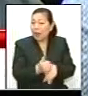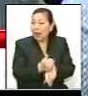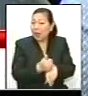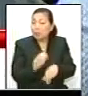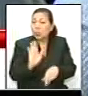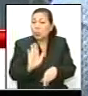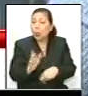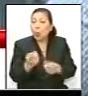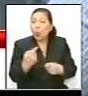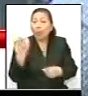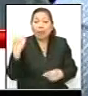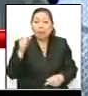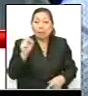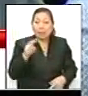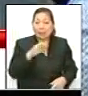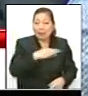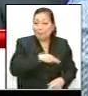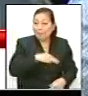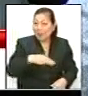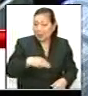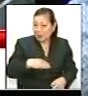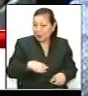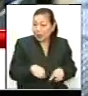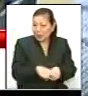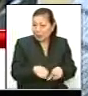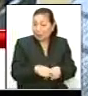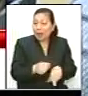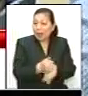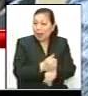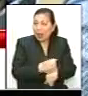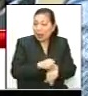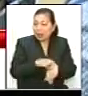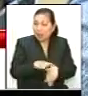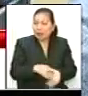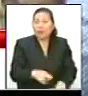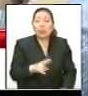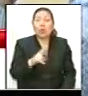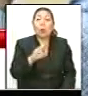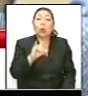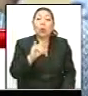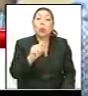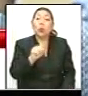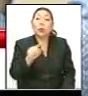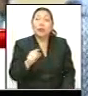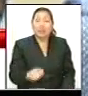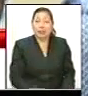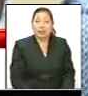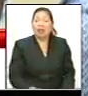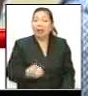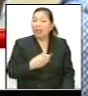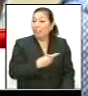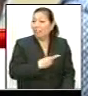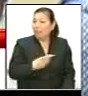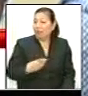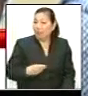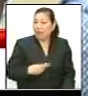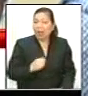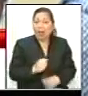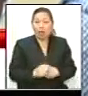suyo cuando usted fue viceministro y también fue asesor del señor Ruiz Caro, que fue director entre